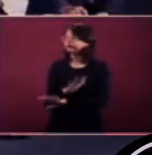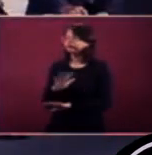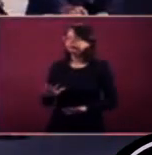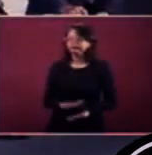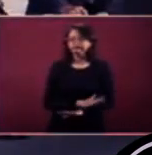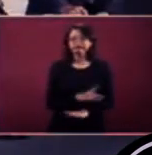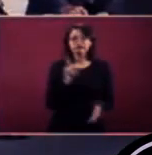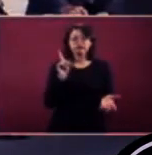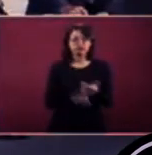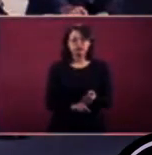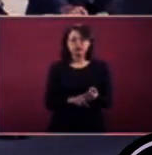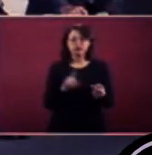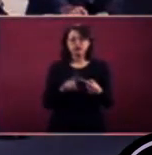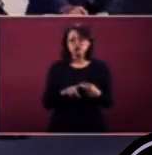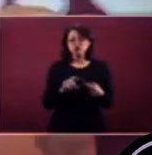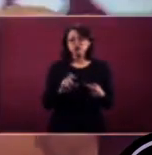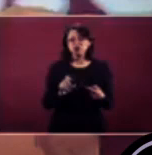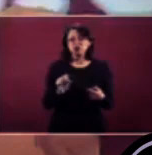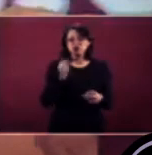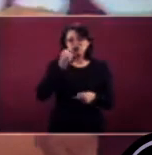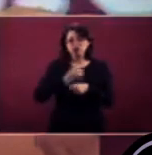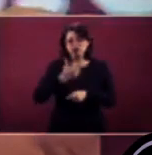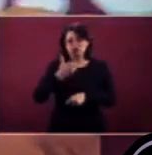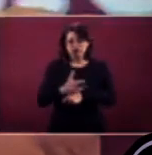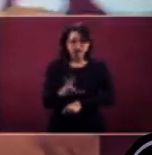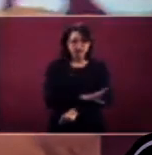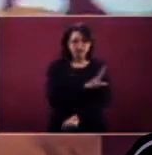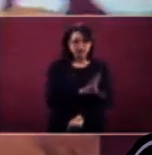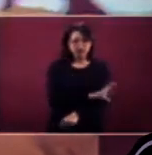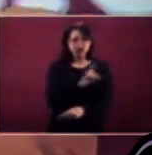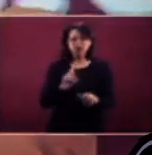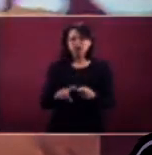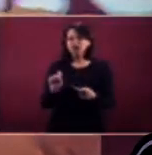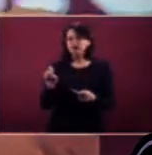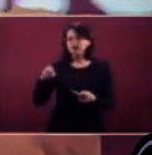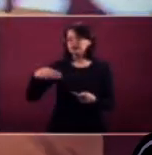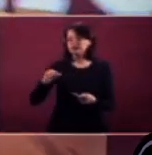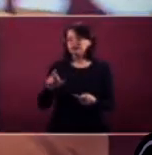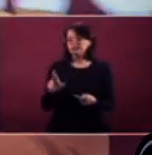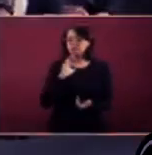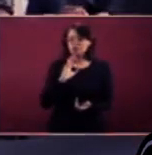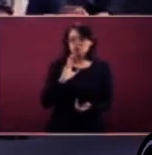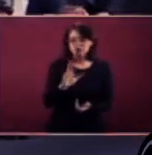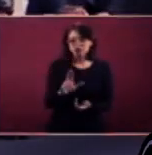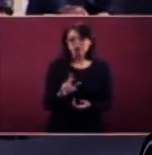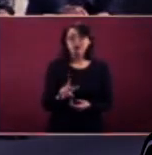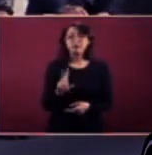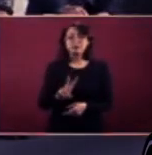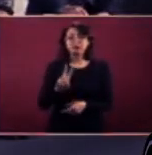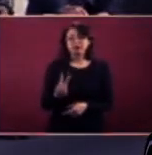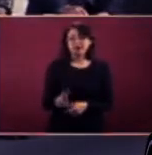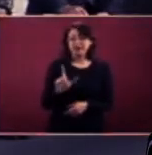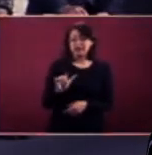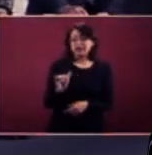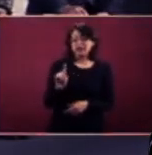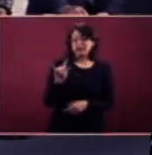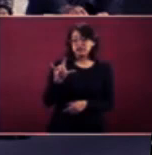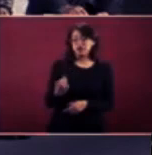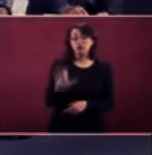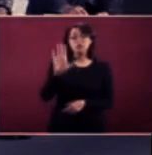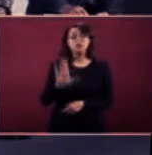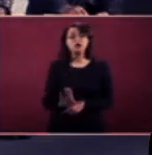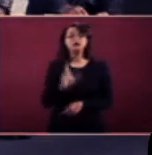Tanto la Secretaría de Energía como en Semarnat estamos ya trabajando en el tema de la transición energética. El litio se va a convertir en el nuevo